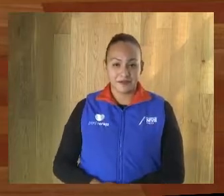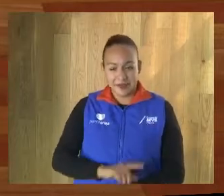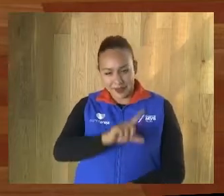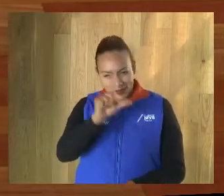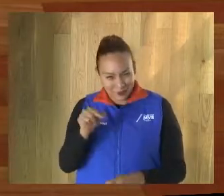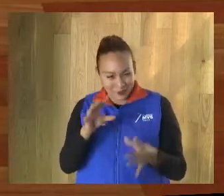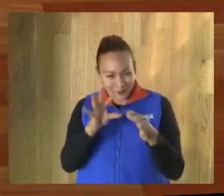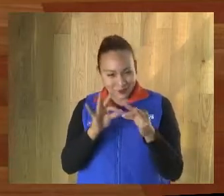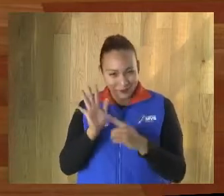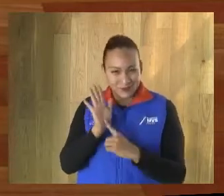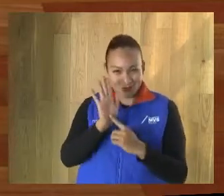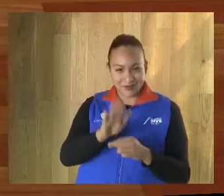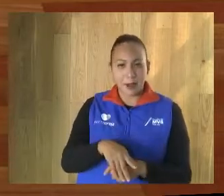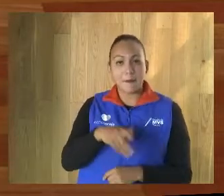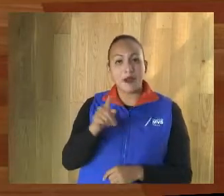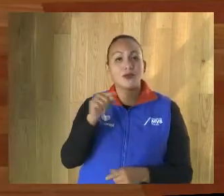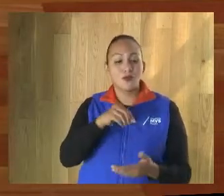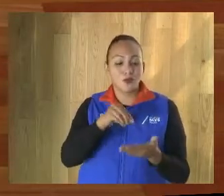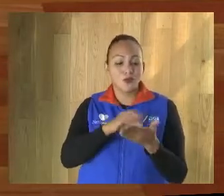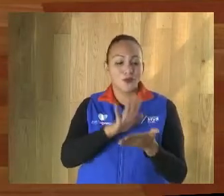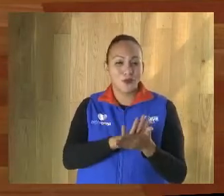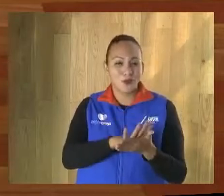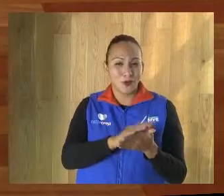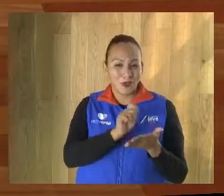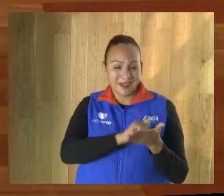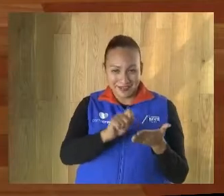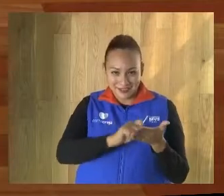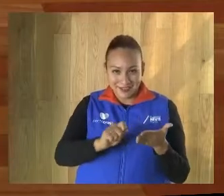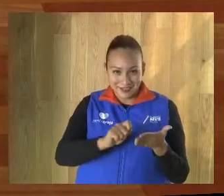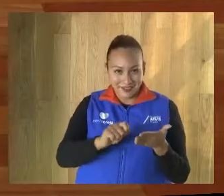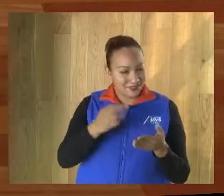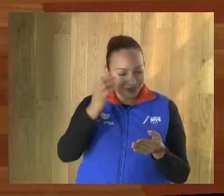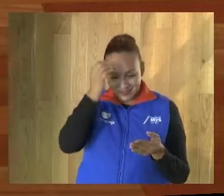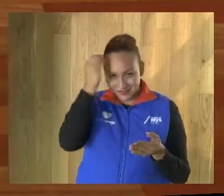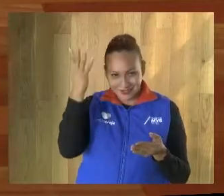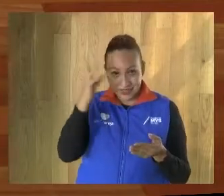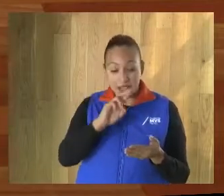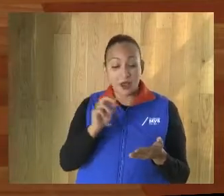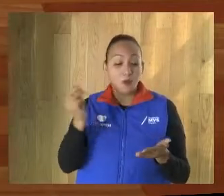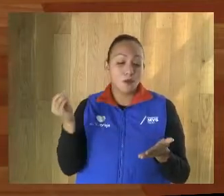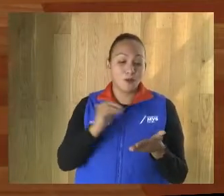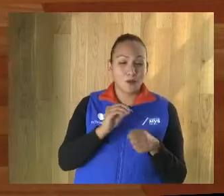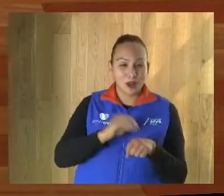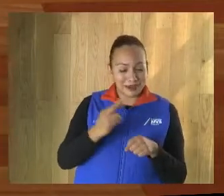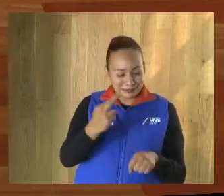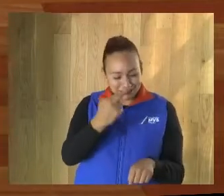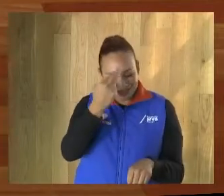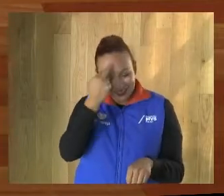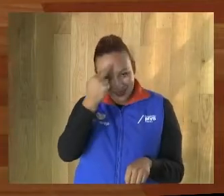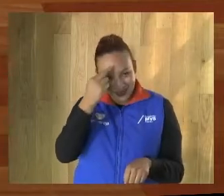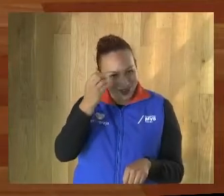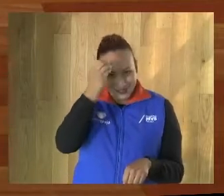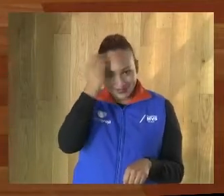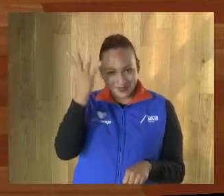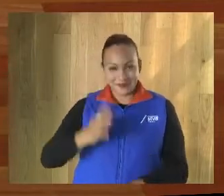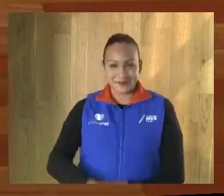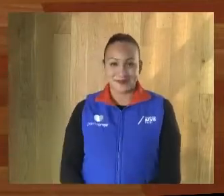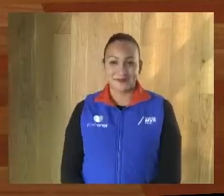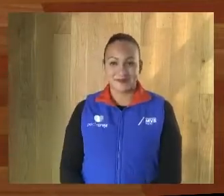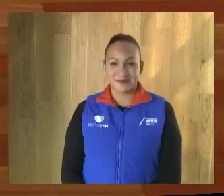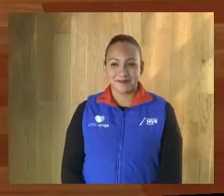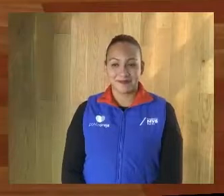que apártenlo ahí, pónganlo en su agenda, en su calendario, recordatorio para que no se les olvide. Pau,